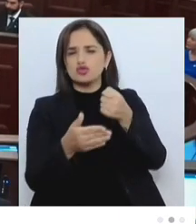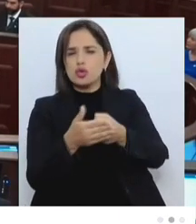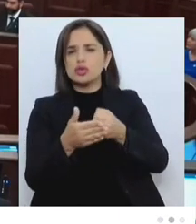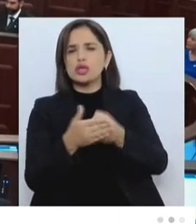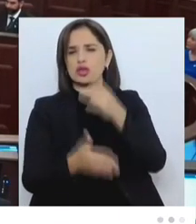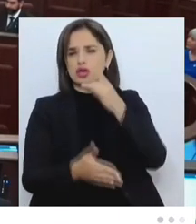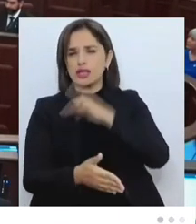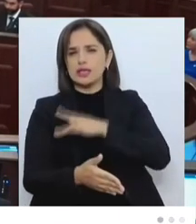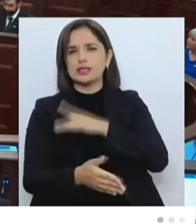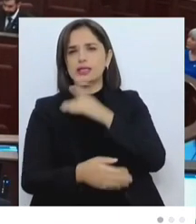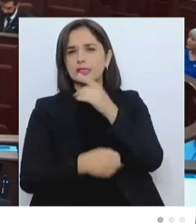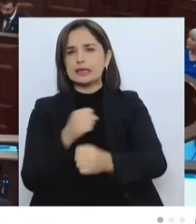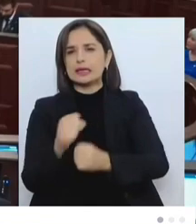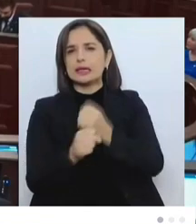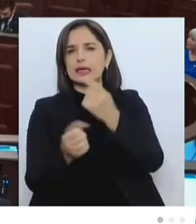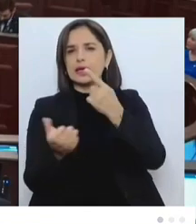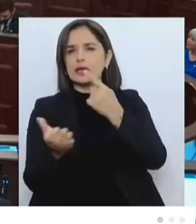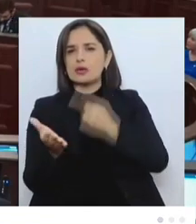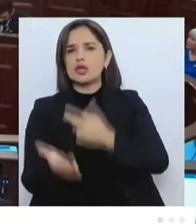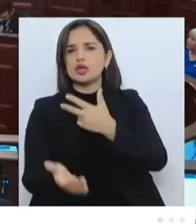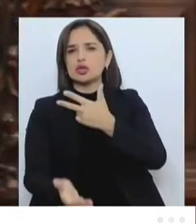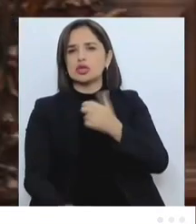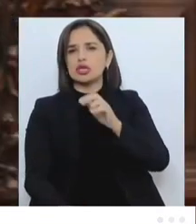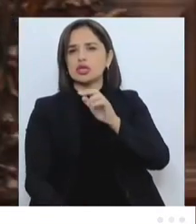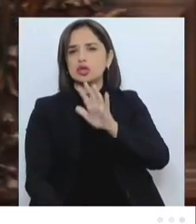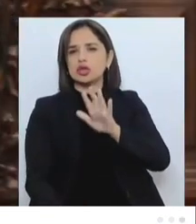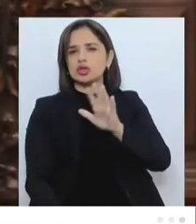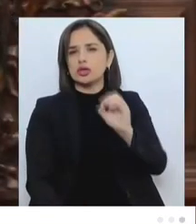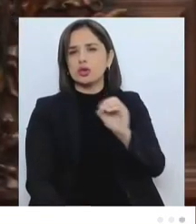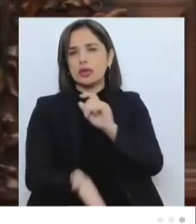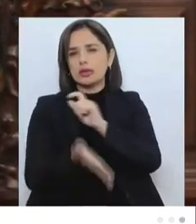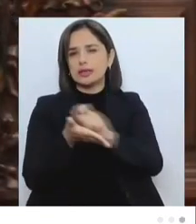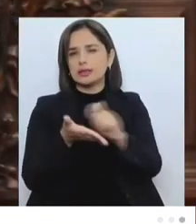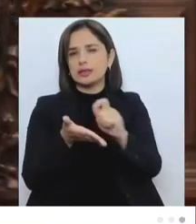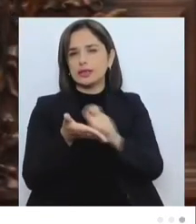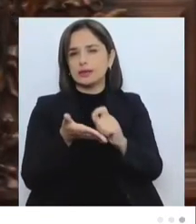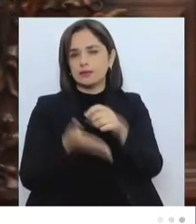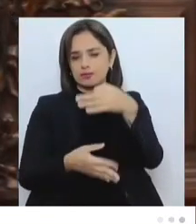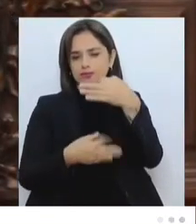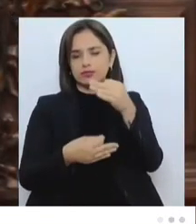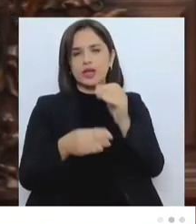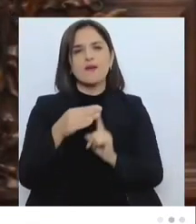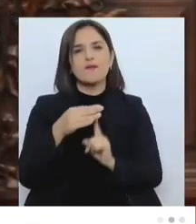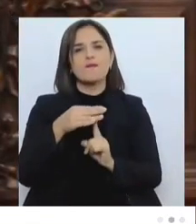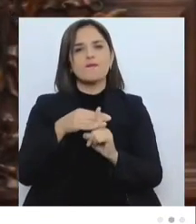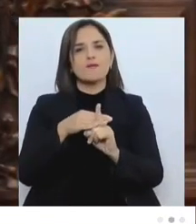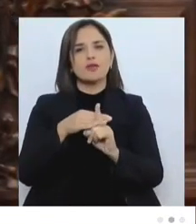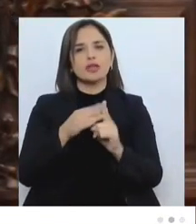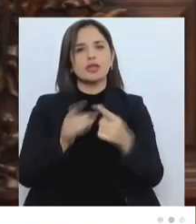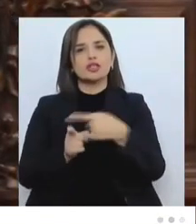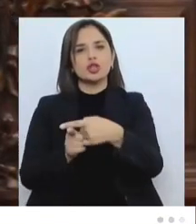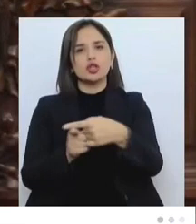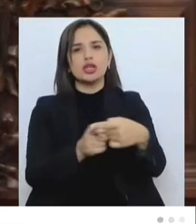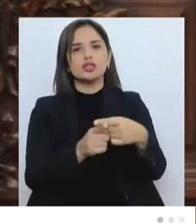en 1850 escribieron en el acta de fundación de la Sociedad de la